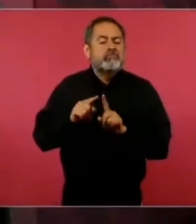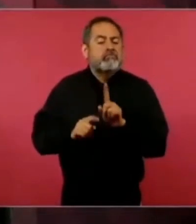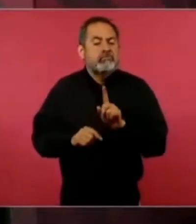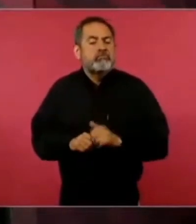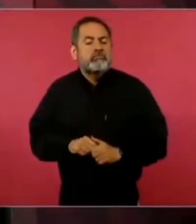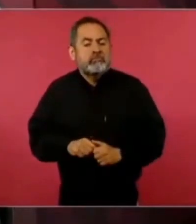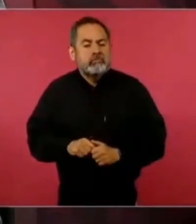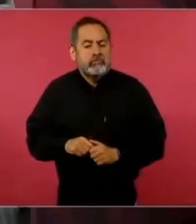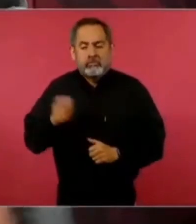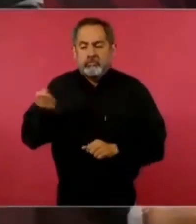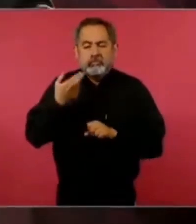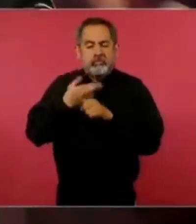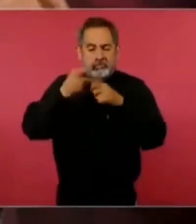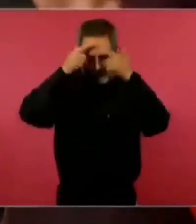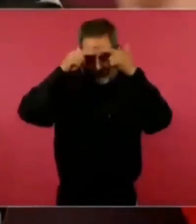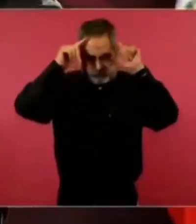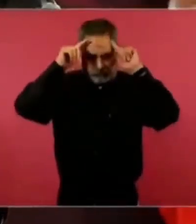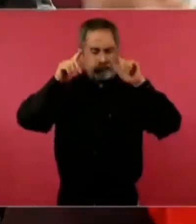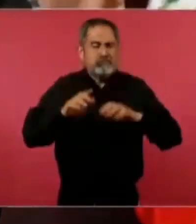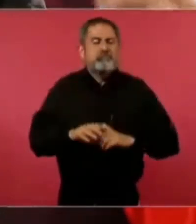de Marina y en vez de poner